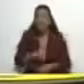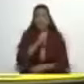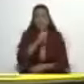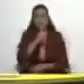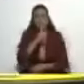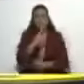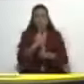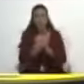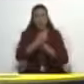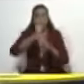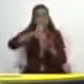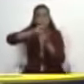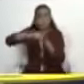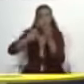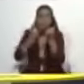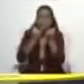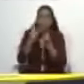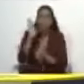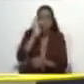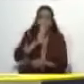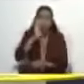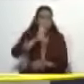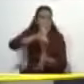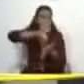contra la corrupción,